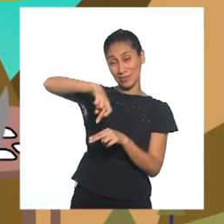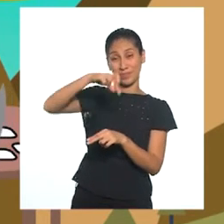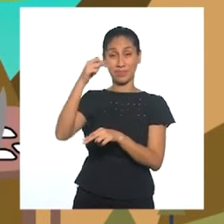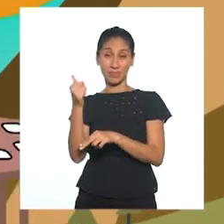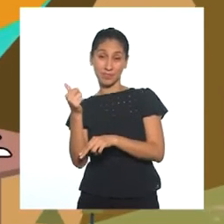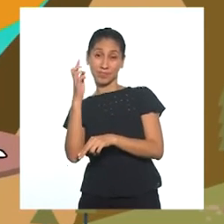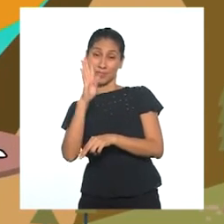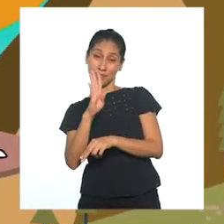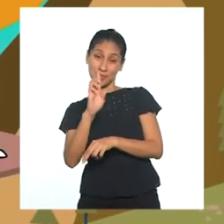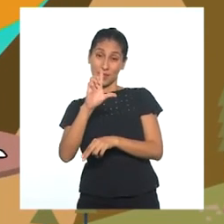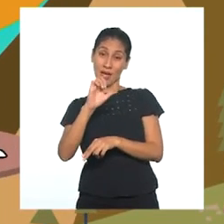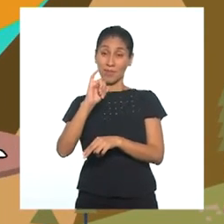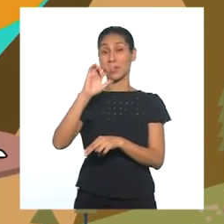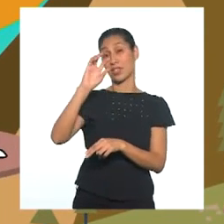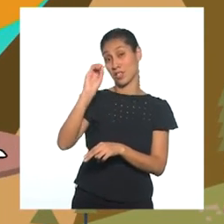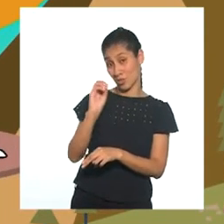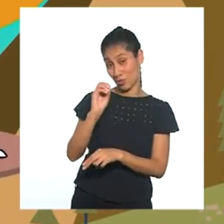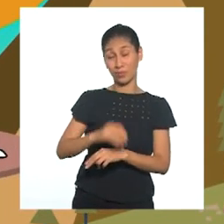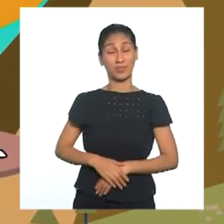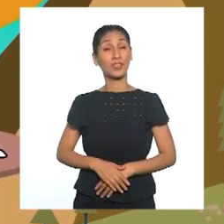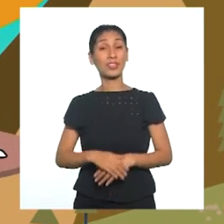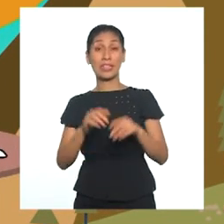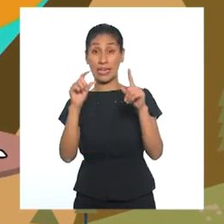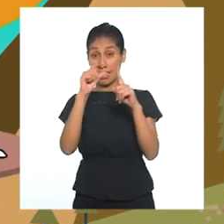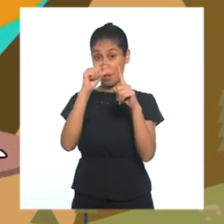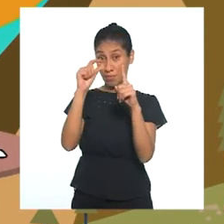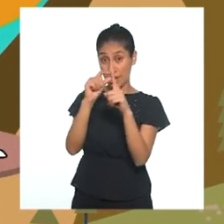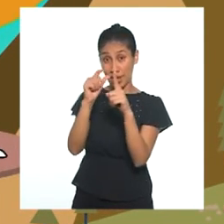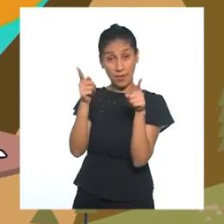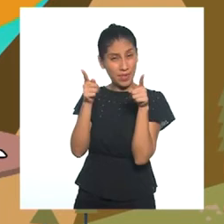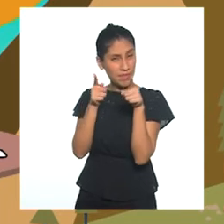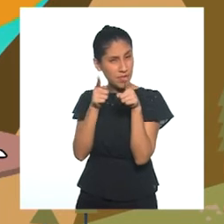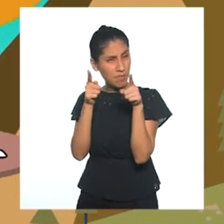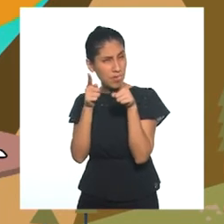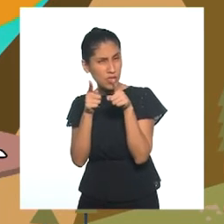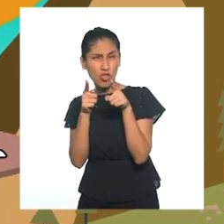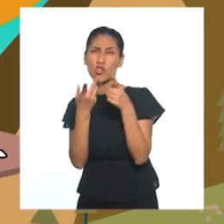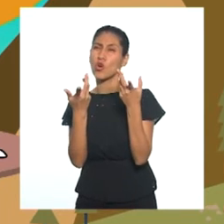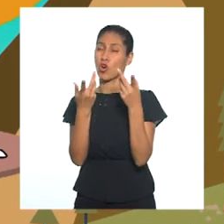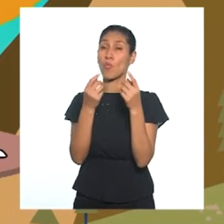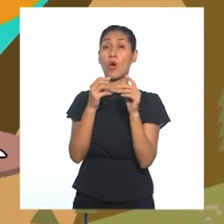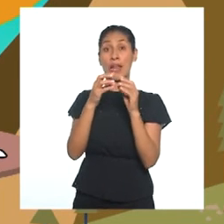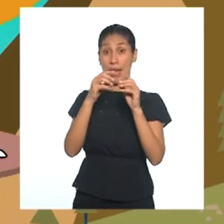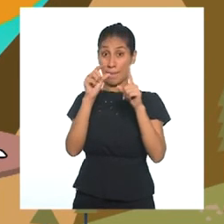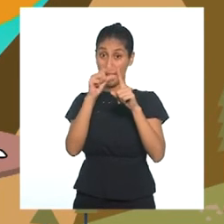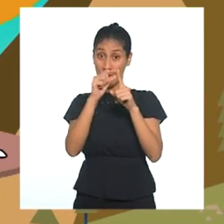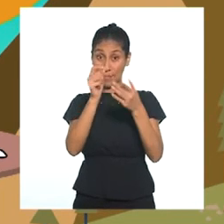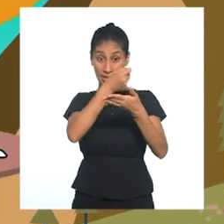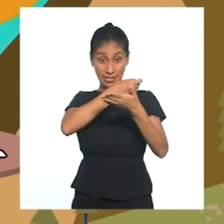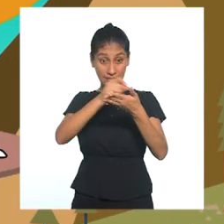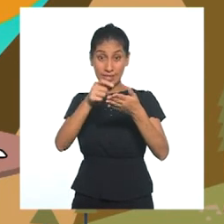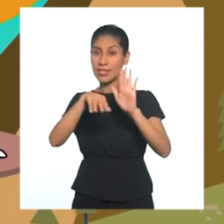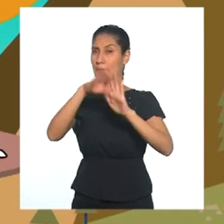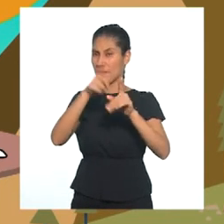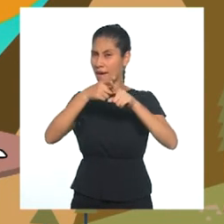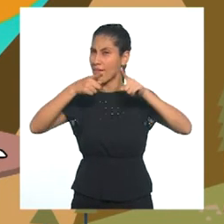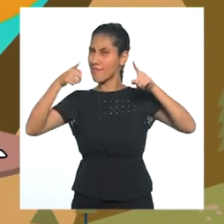Pablito. Entonces, los diminutivos se caracterizan por ser más largo que el nombre